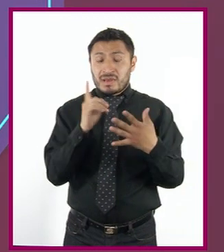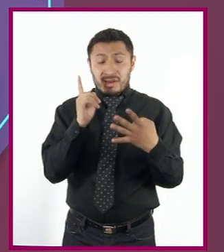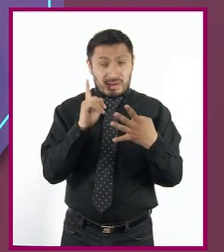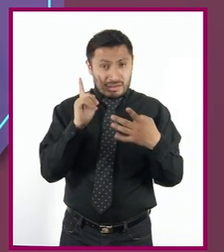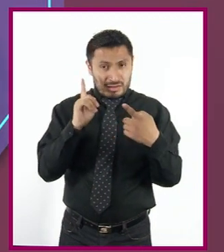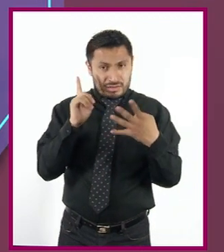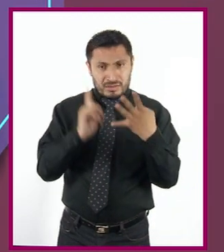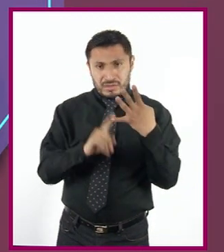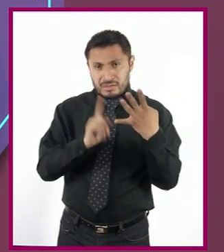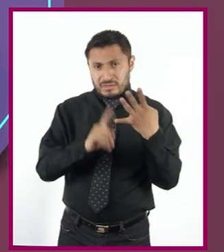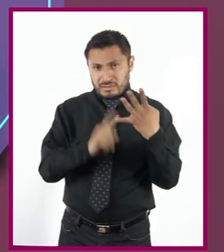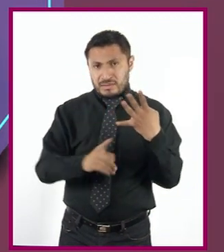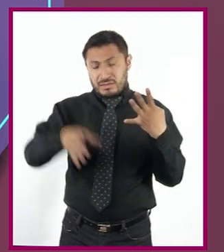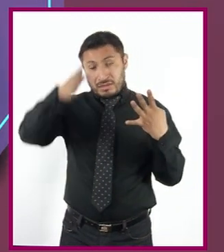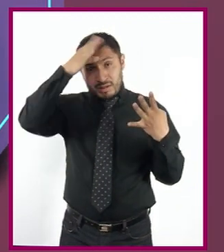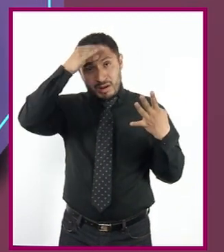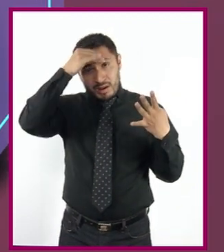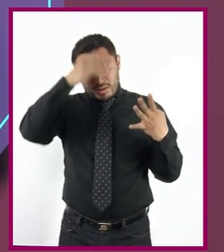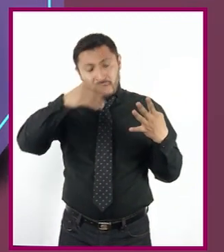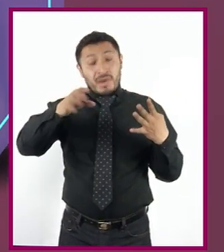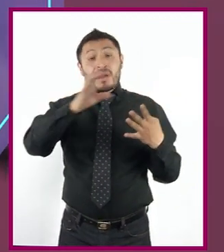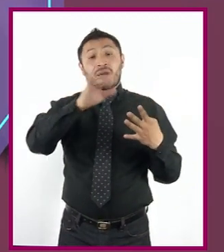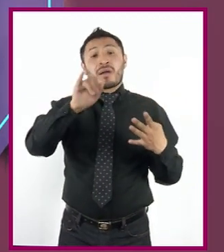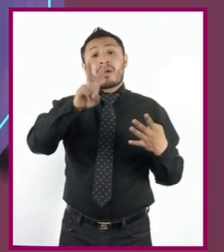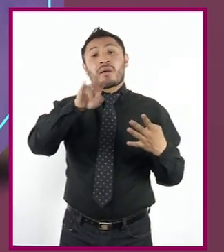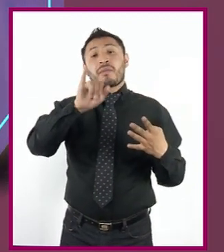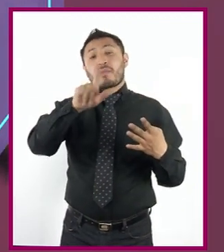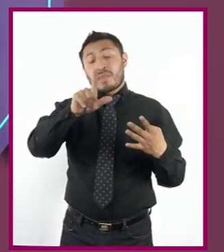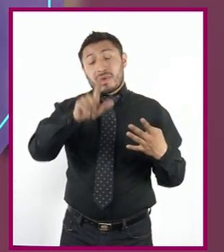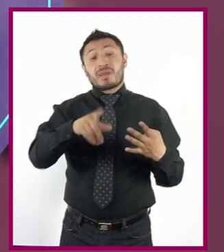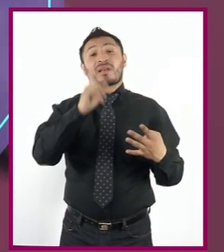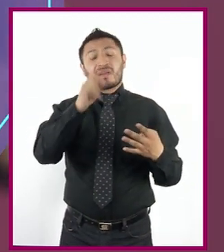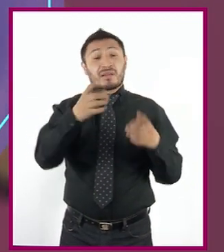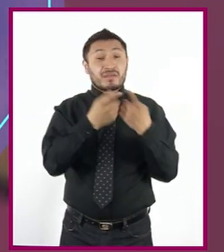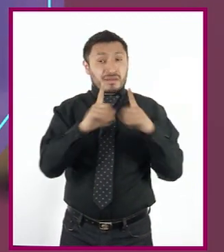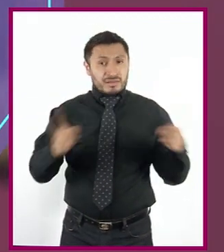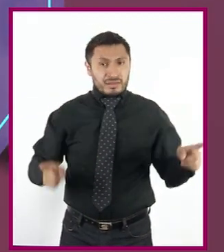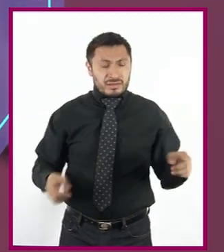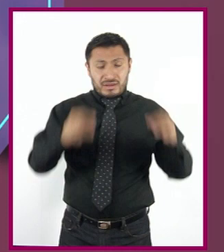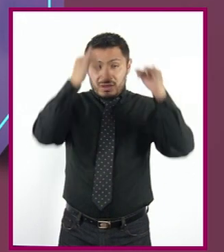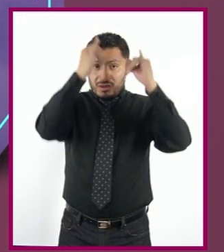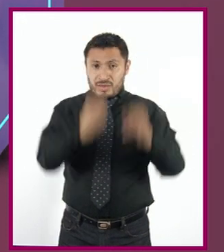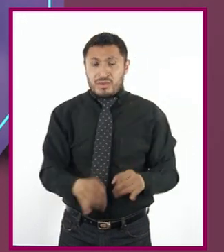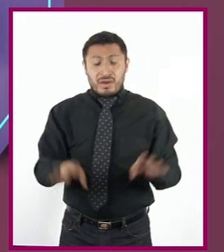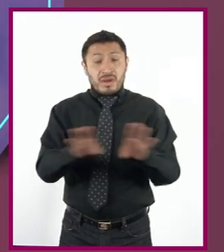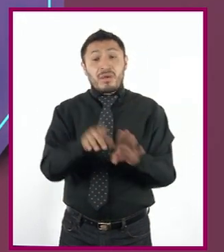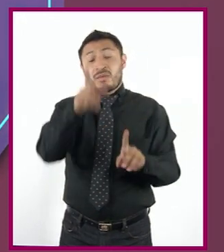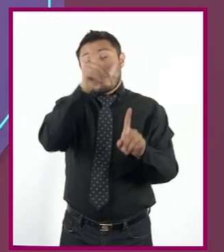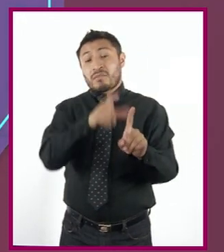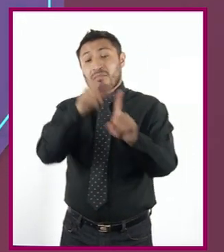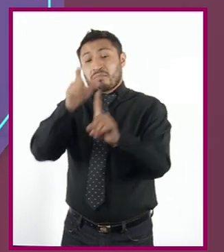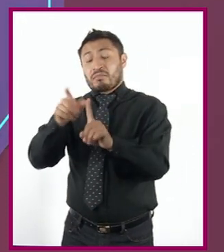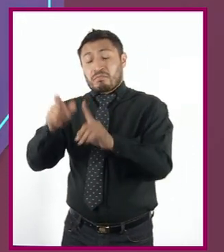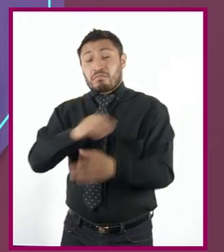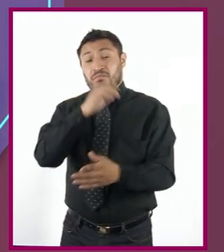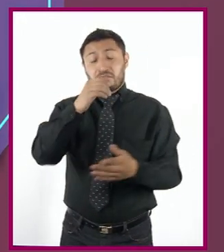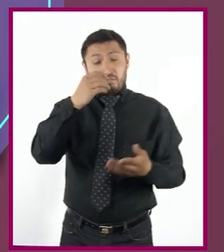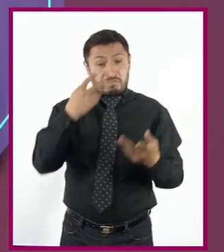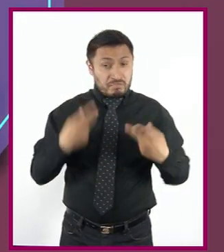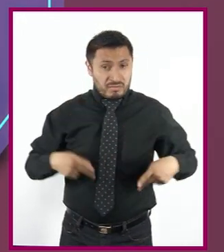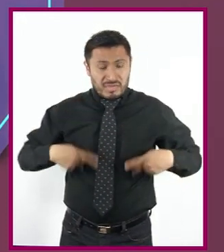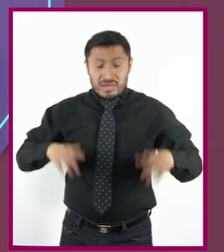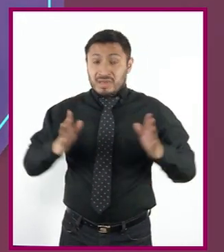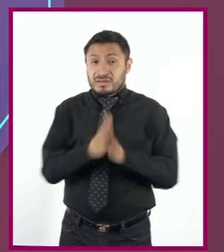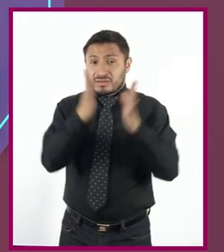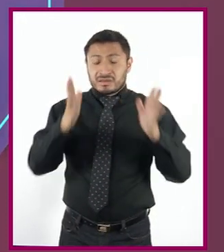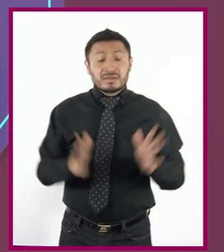4. Aprender a ser civiles, desarrollando su identidad como ciudadanas y ciudadanos